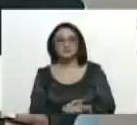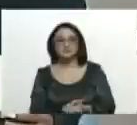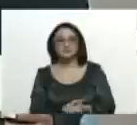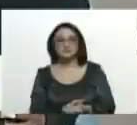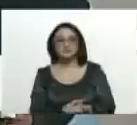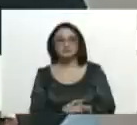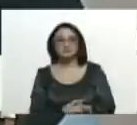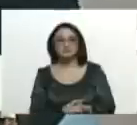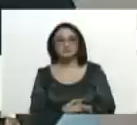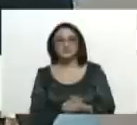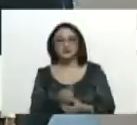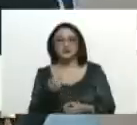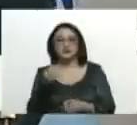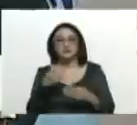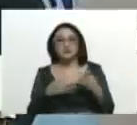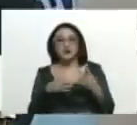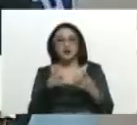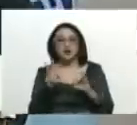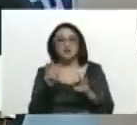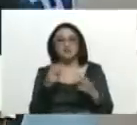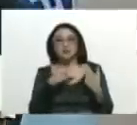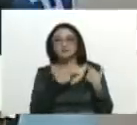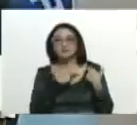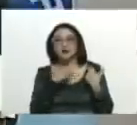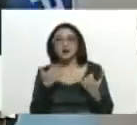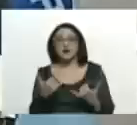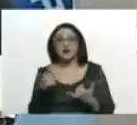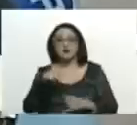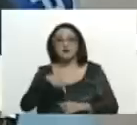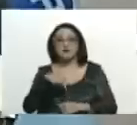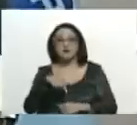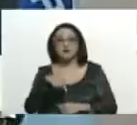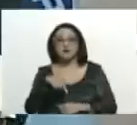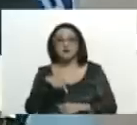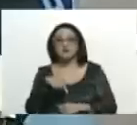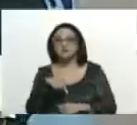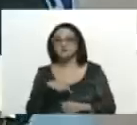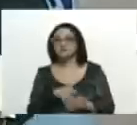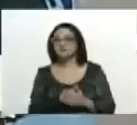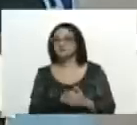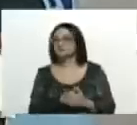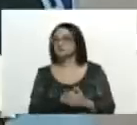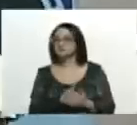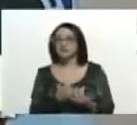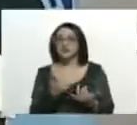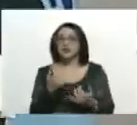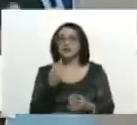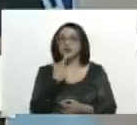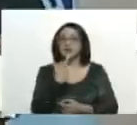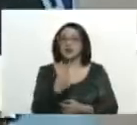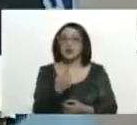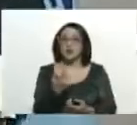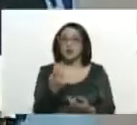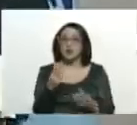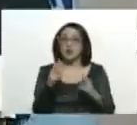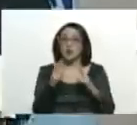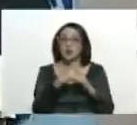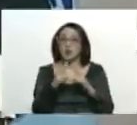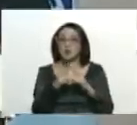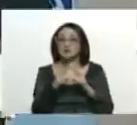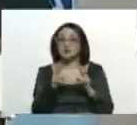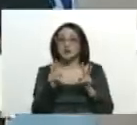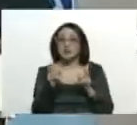varios de los corresponsales aquí presentes me hacían el detalle de conocer nuevas